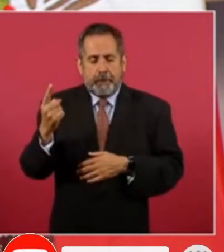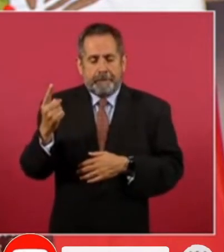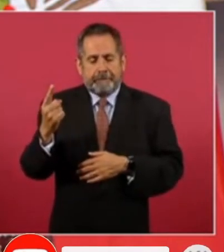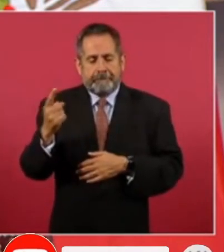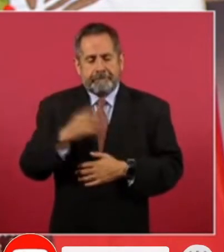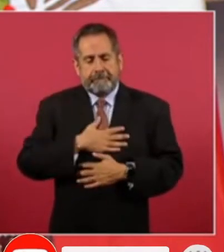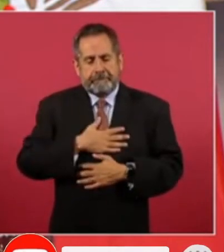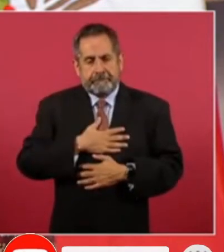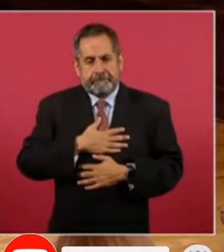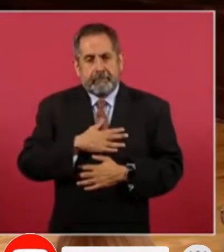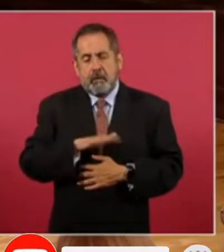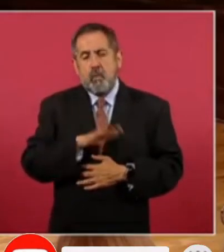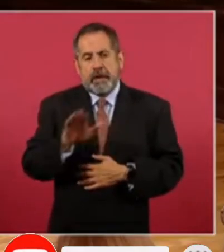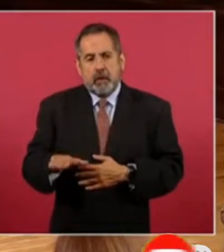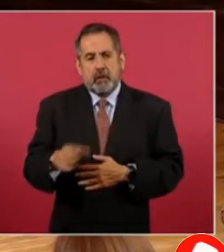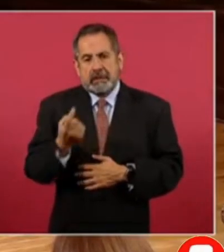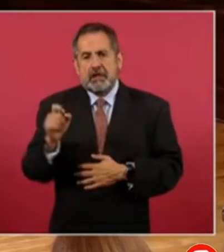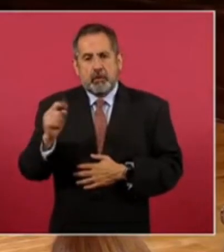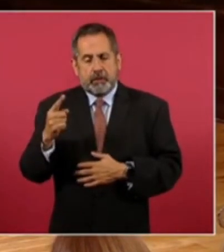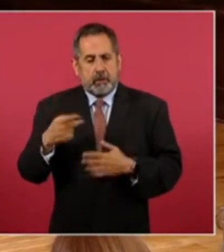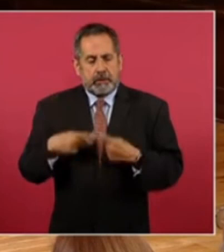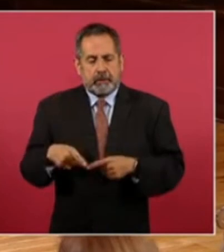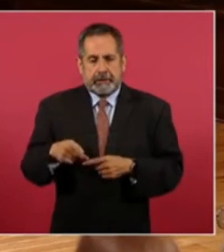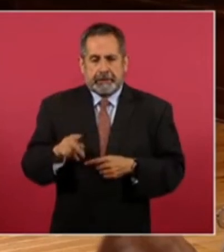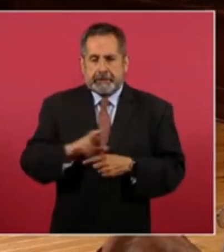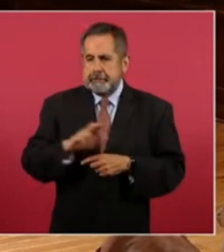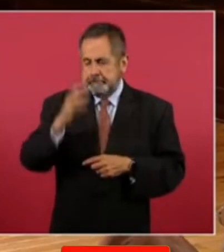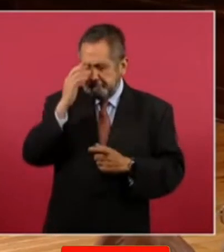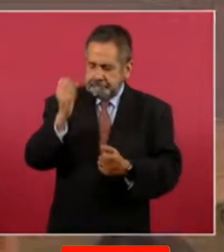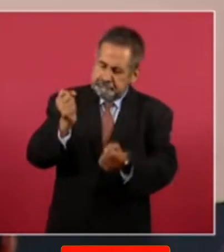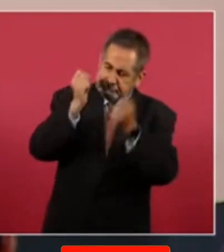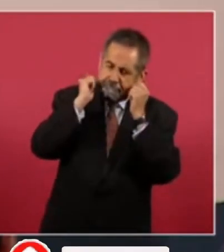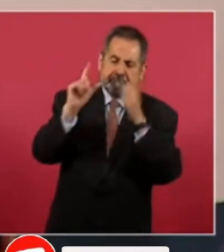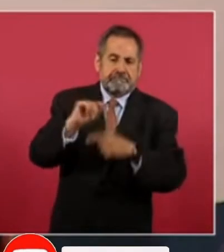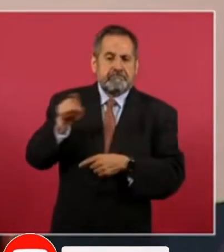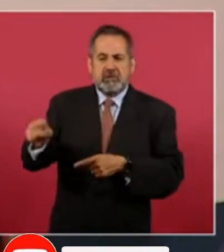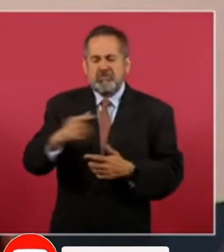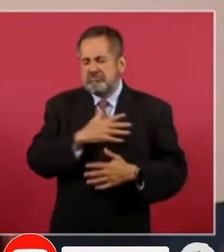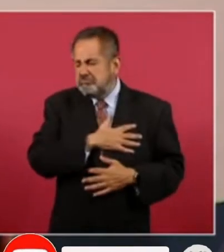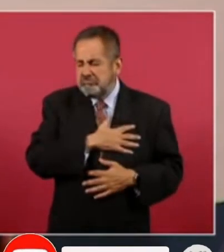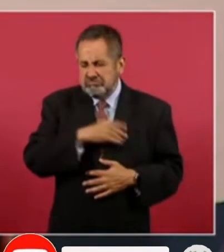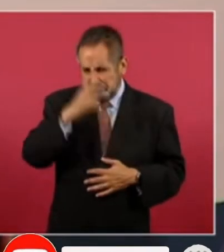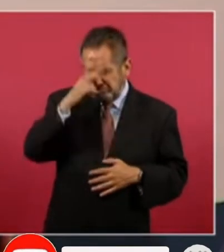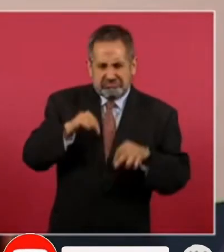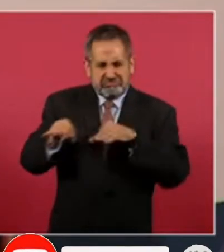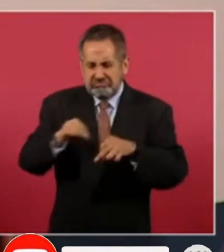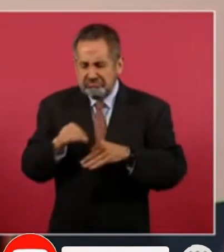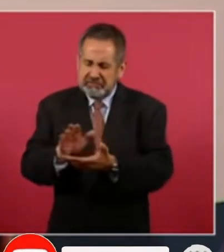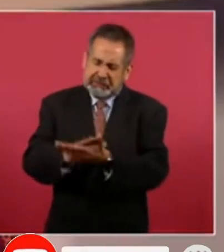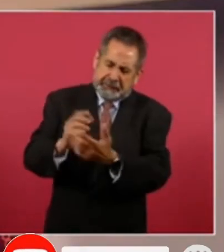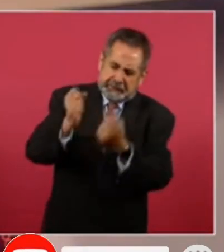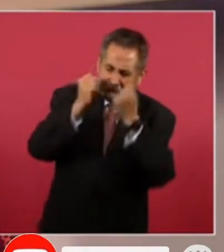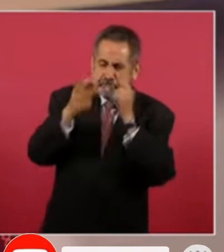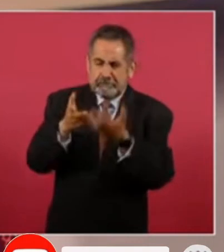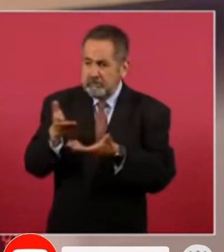lamentablemente fallecieron. Reconocemos su alto nivel de compromiso y amor que tenían por México y destacamos su vocación